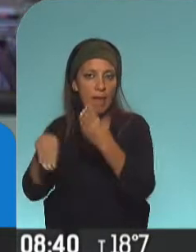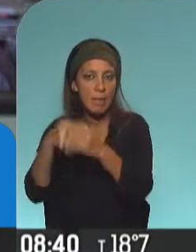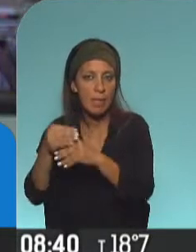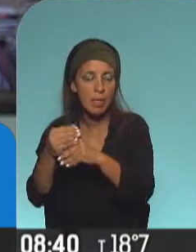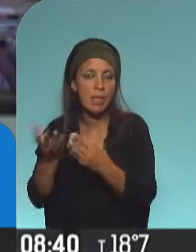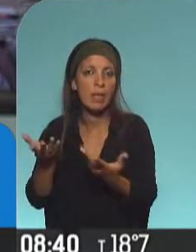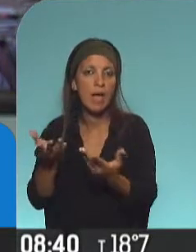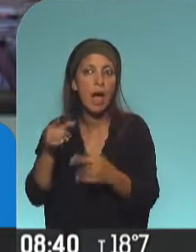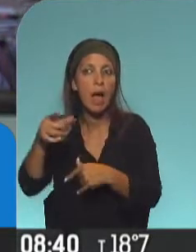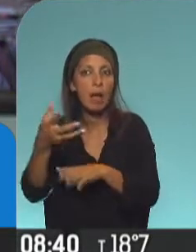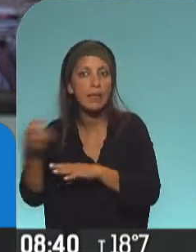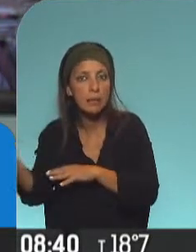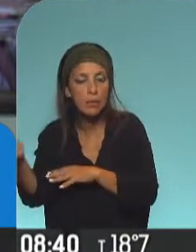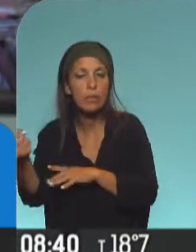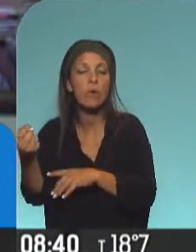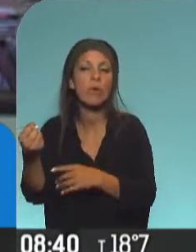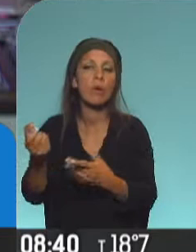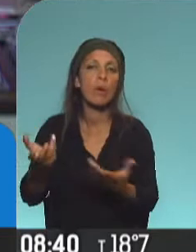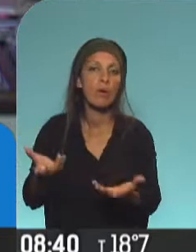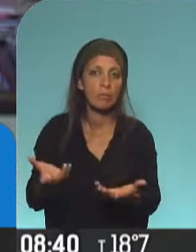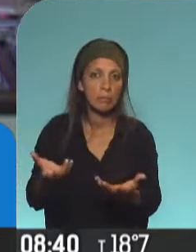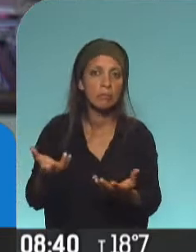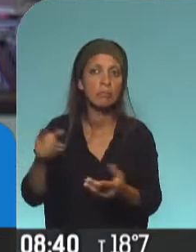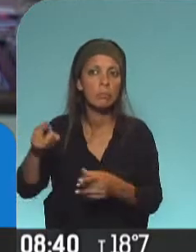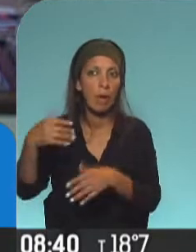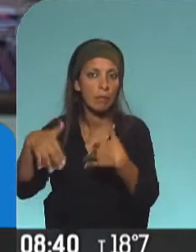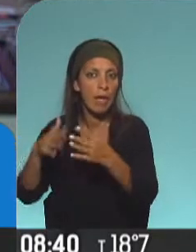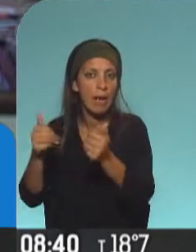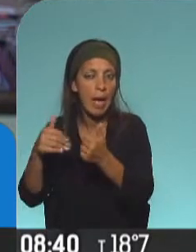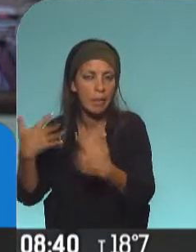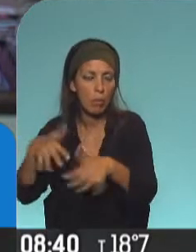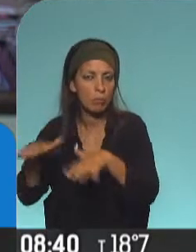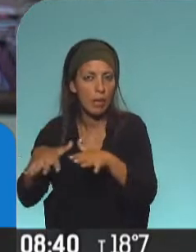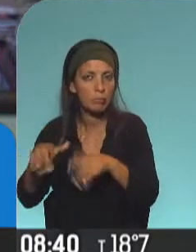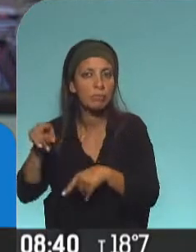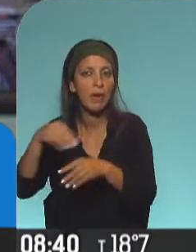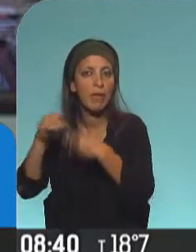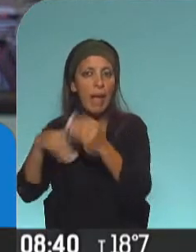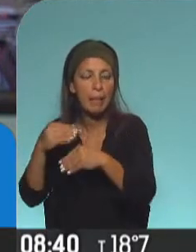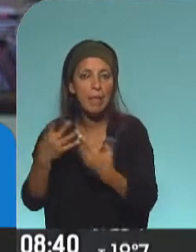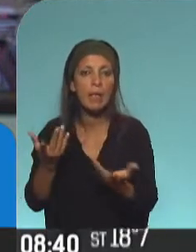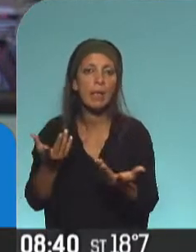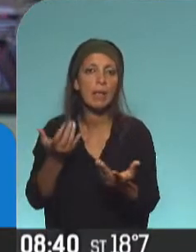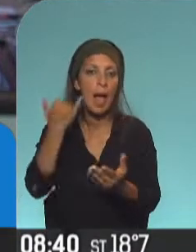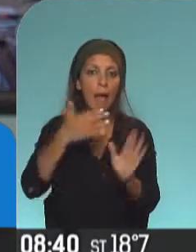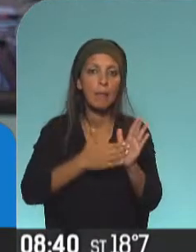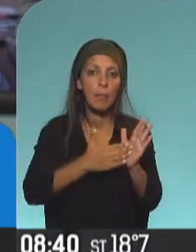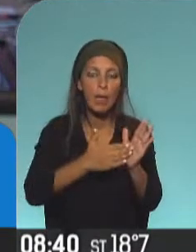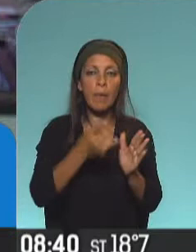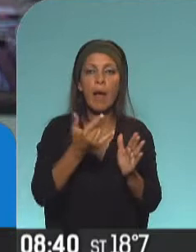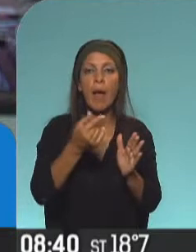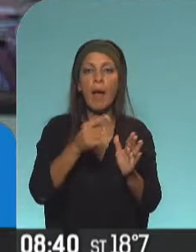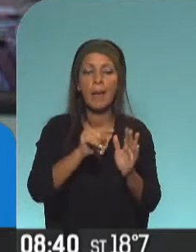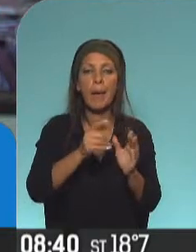familia, llegaron bastante rápidamente. Estaba probado que estaban las